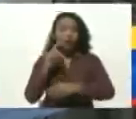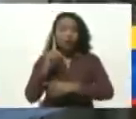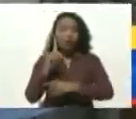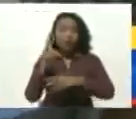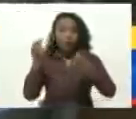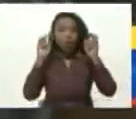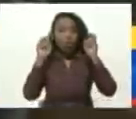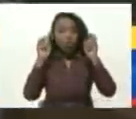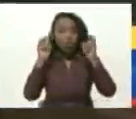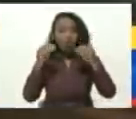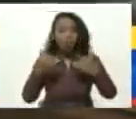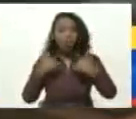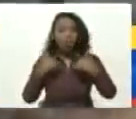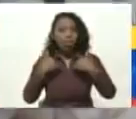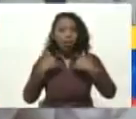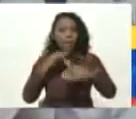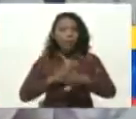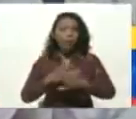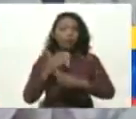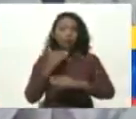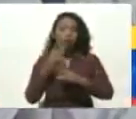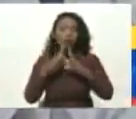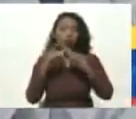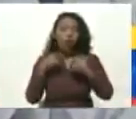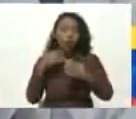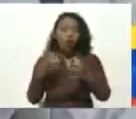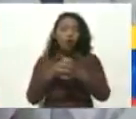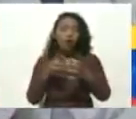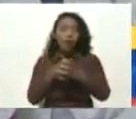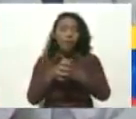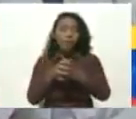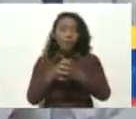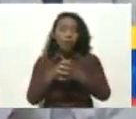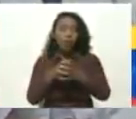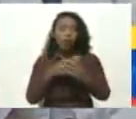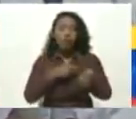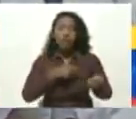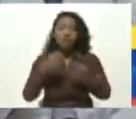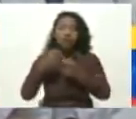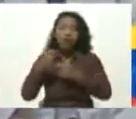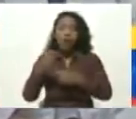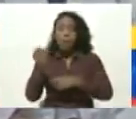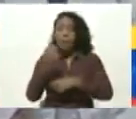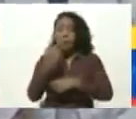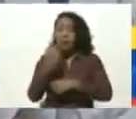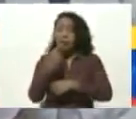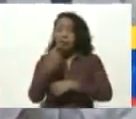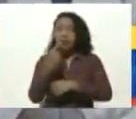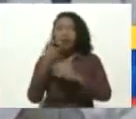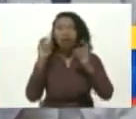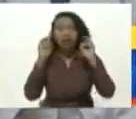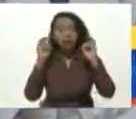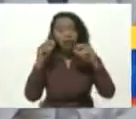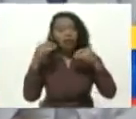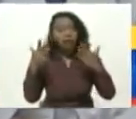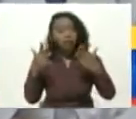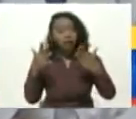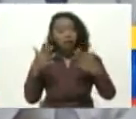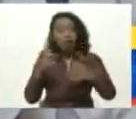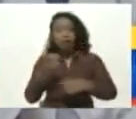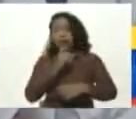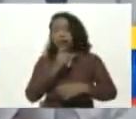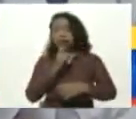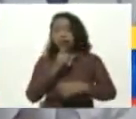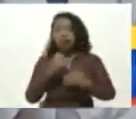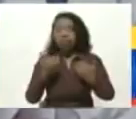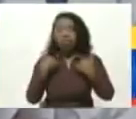áreas que más ha sufrido, porque casi todos, bueno, los equipos importados, ya usted lo explicó, la medicina, el tema del calvario para conseguir